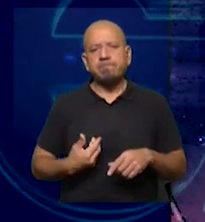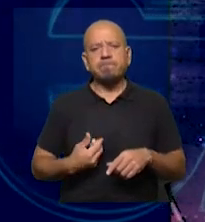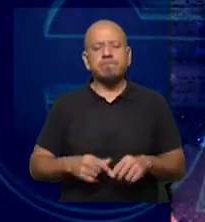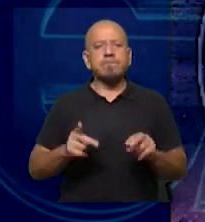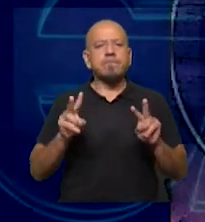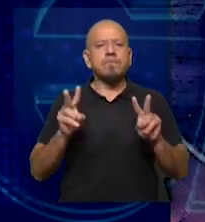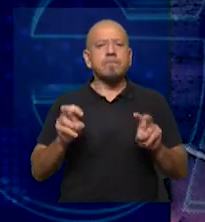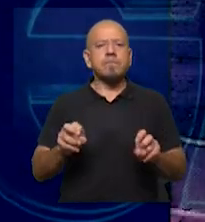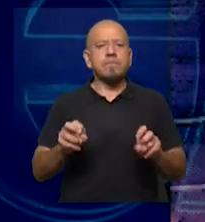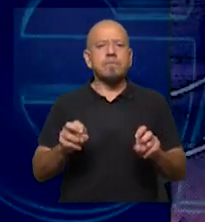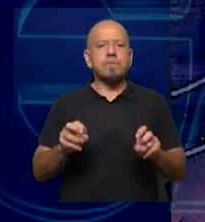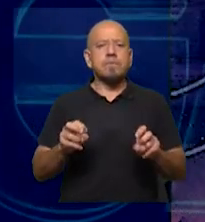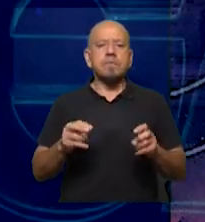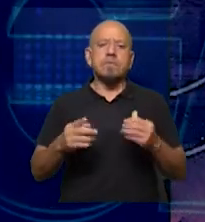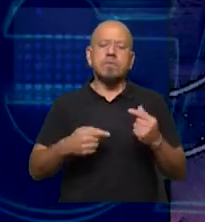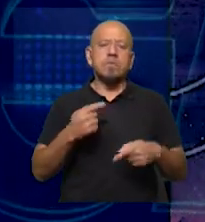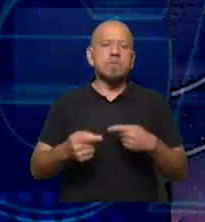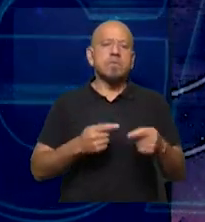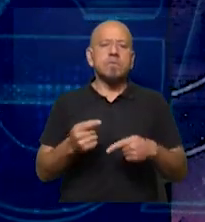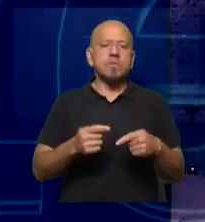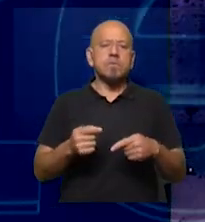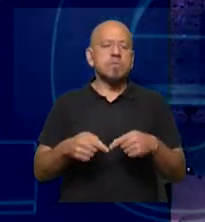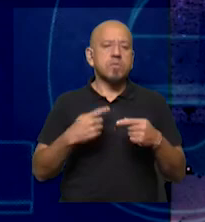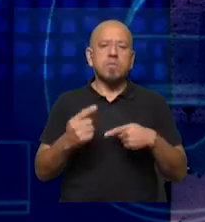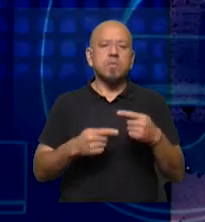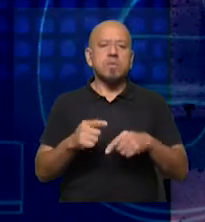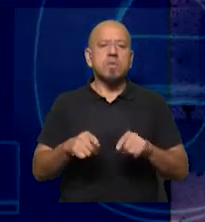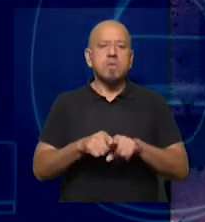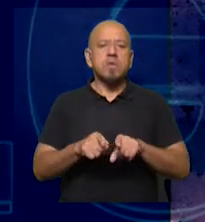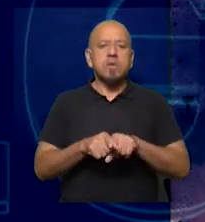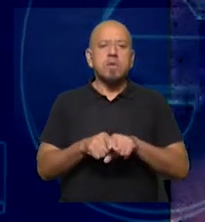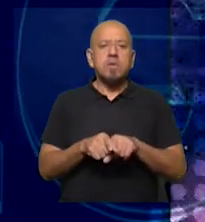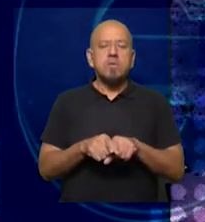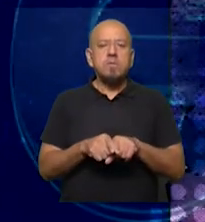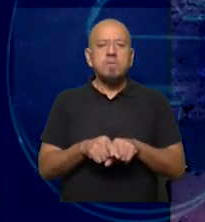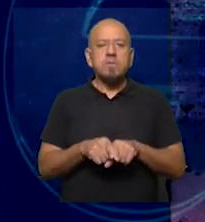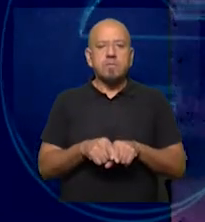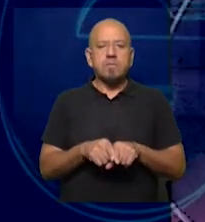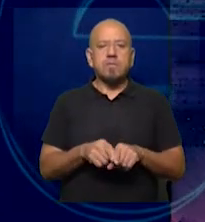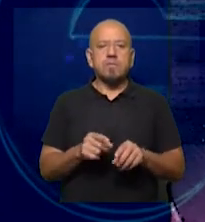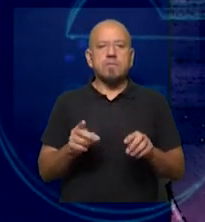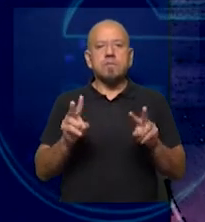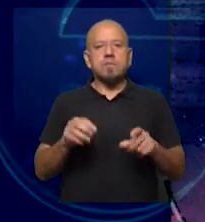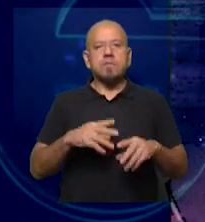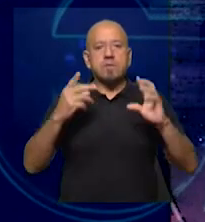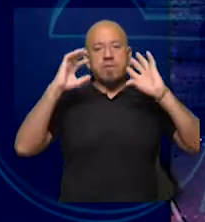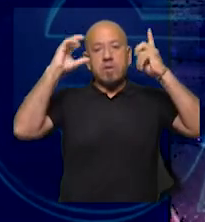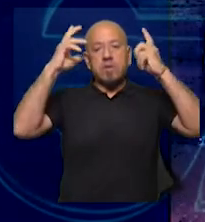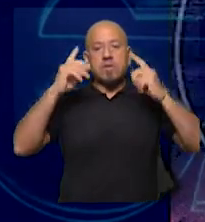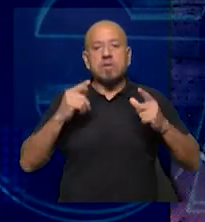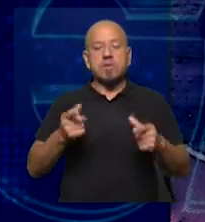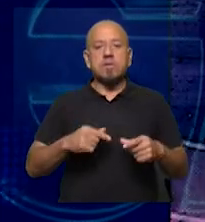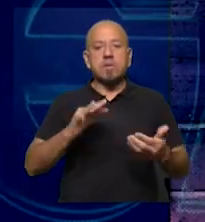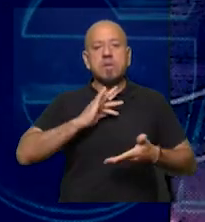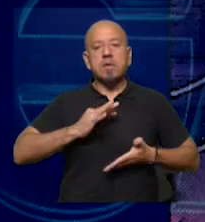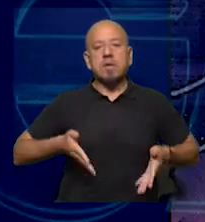así, continúa siendo vigente. Y en la temática que tiene que ver con la violencia de